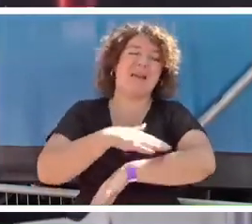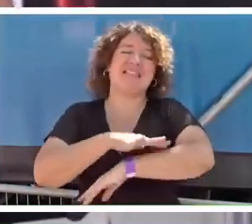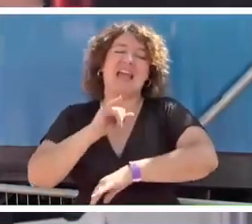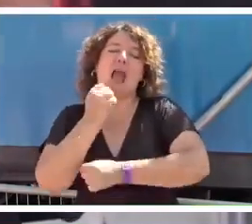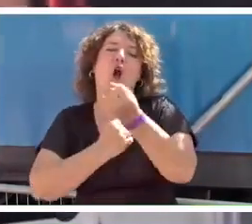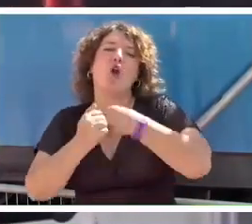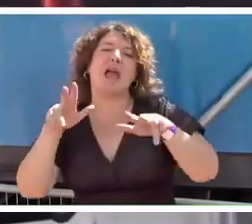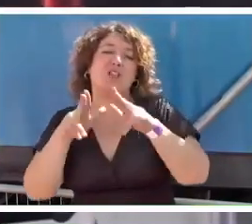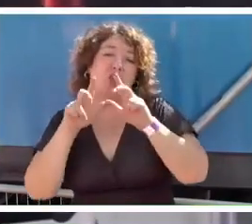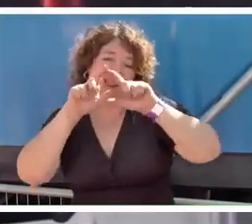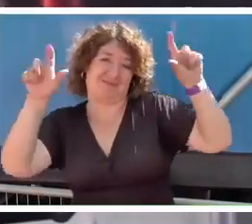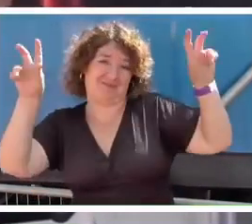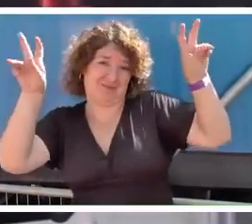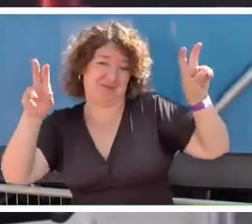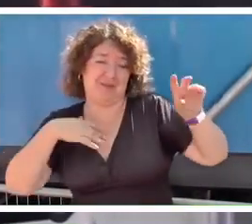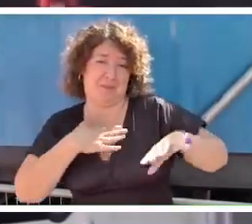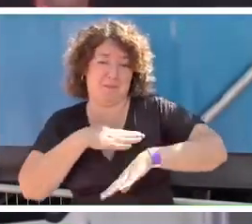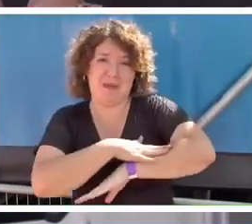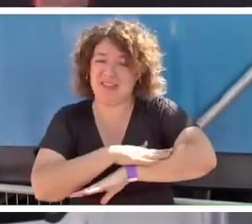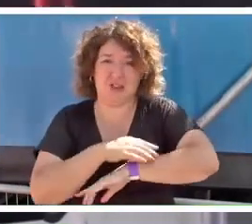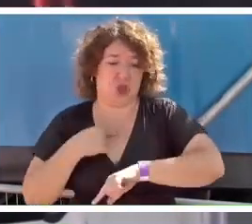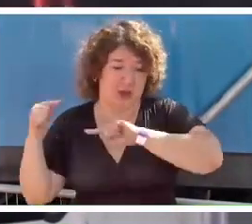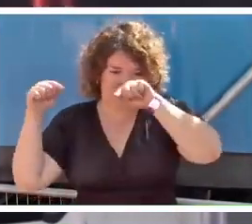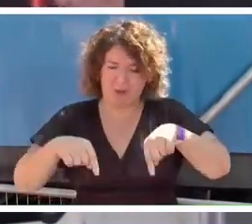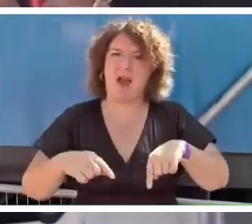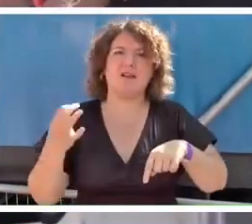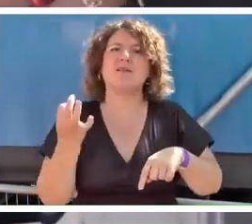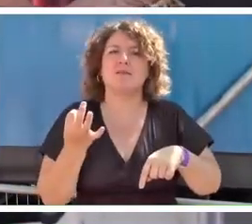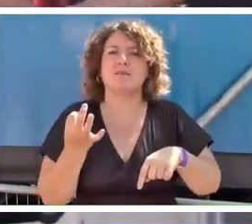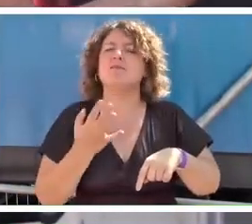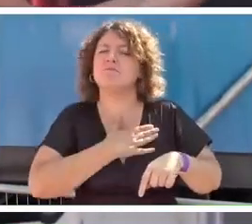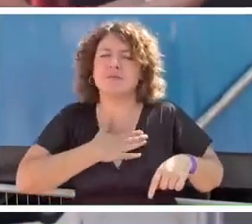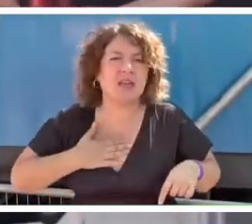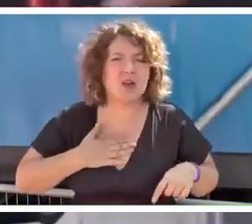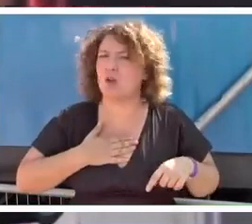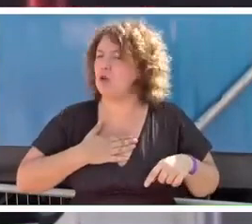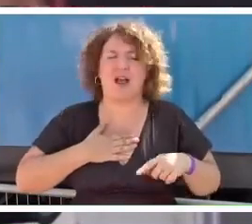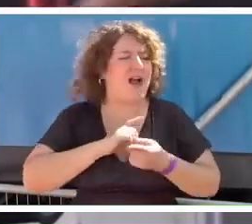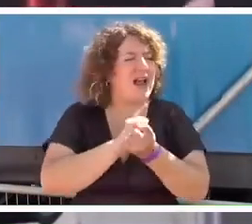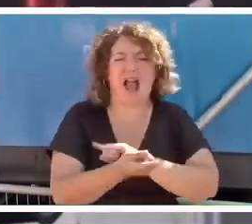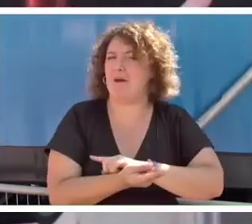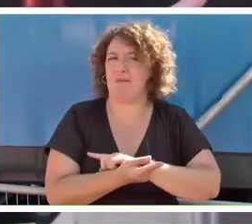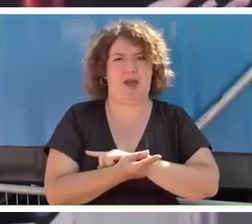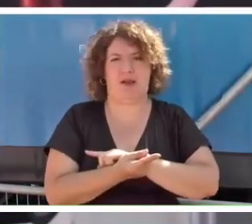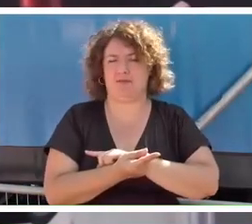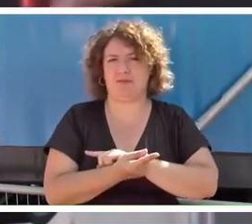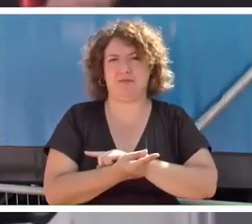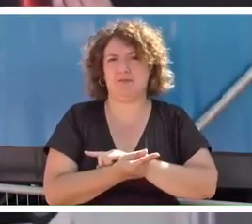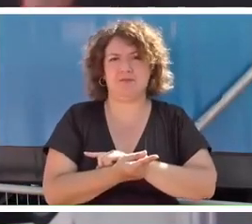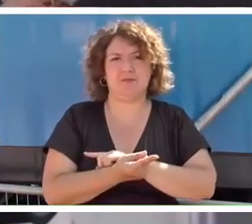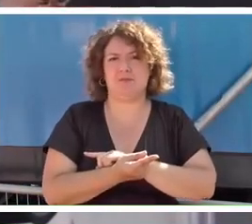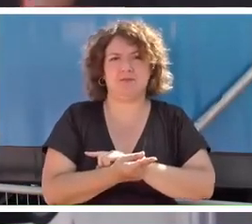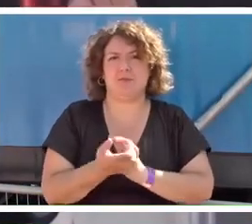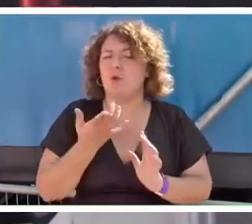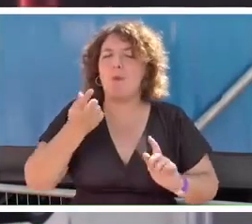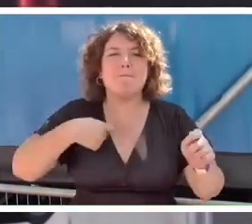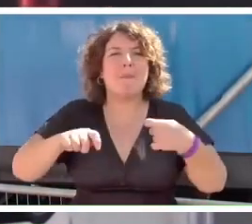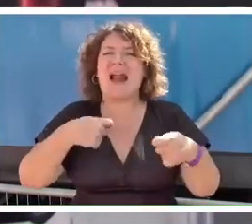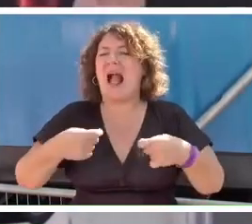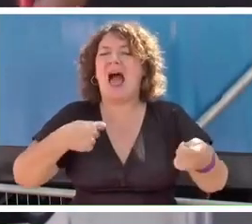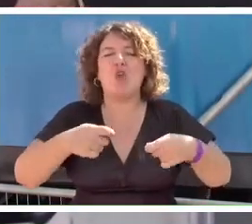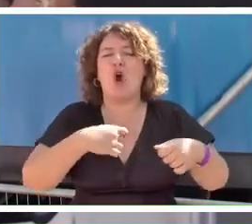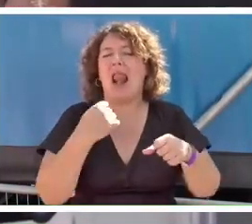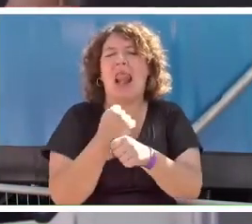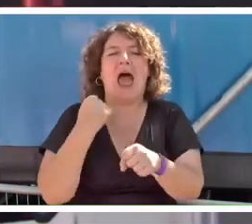Economía Social si no vengo a cambiar lo más apasionante que es tener un mercado